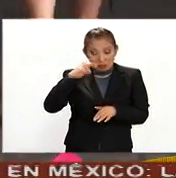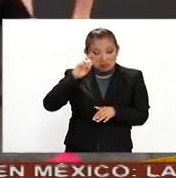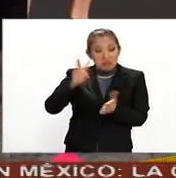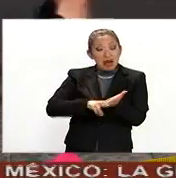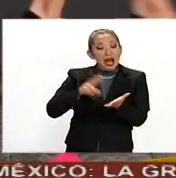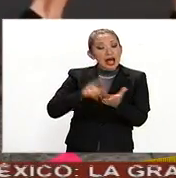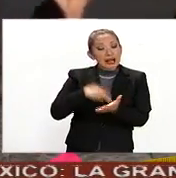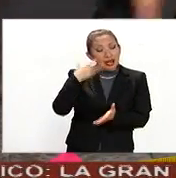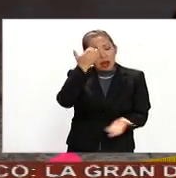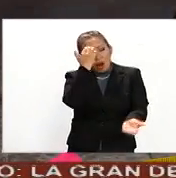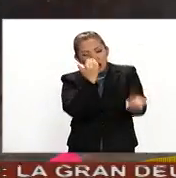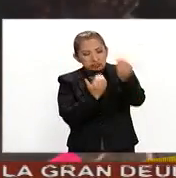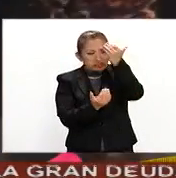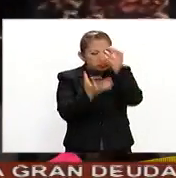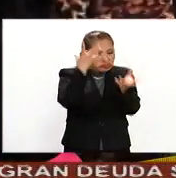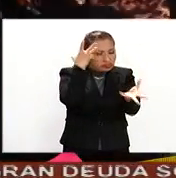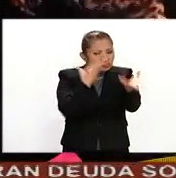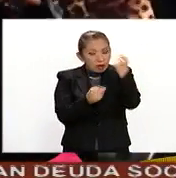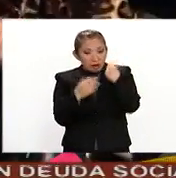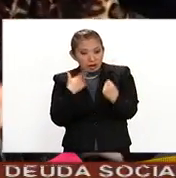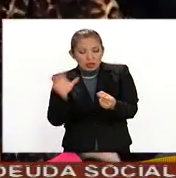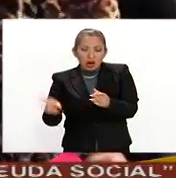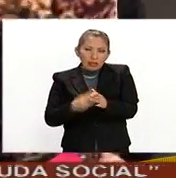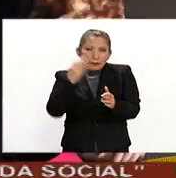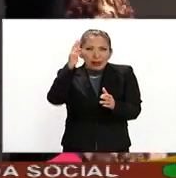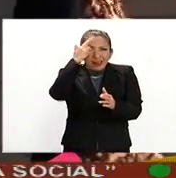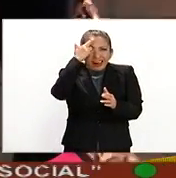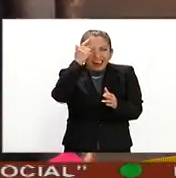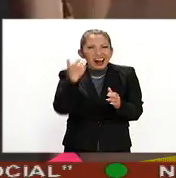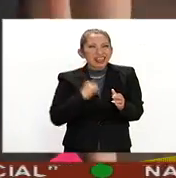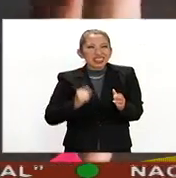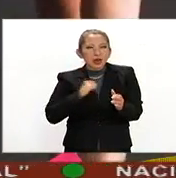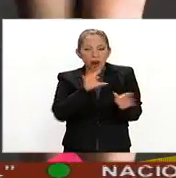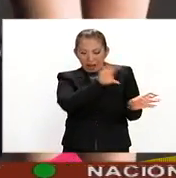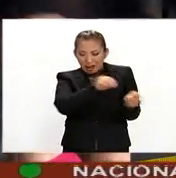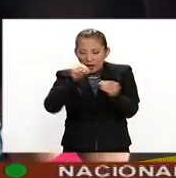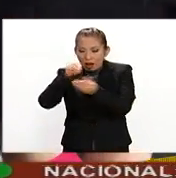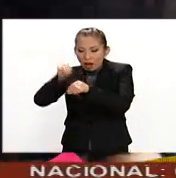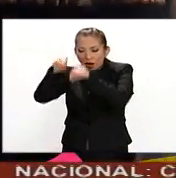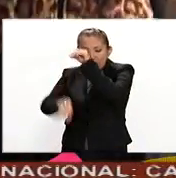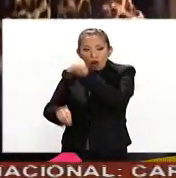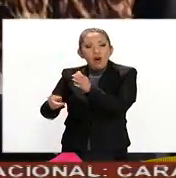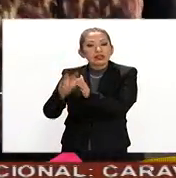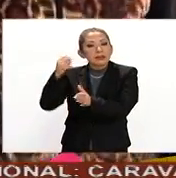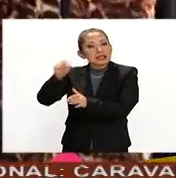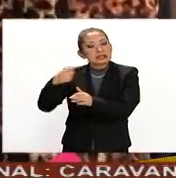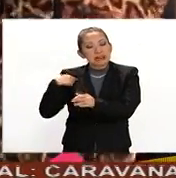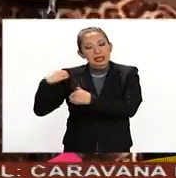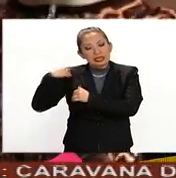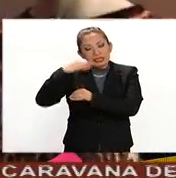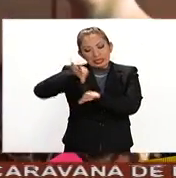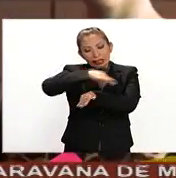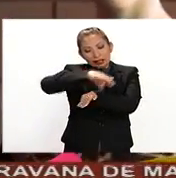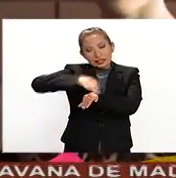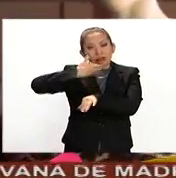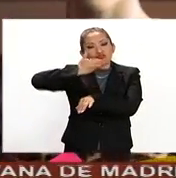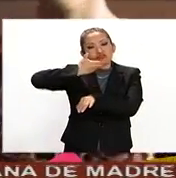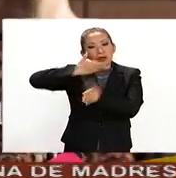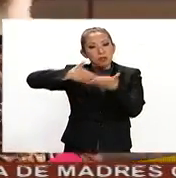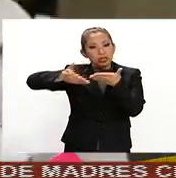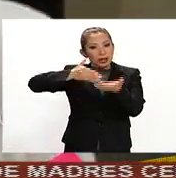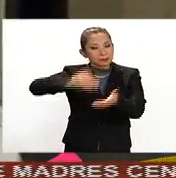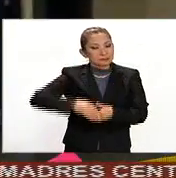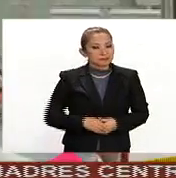tal acumulación de conocimiento y retoma estas técnicas milenarias para reinterpretarlas en un diseño que une tradición y